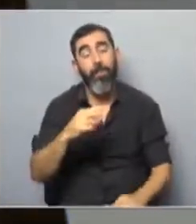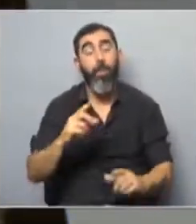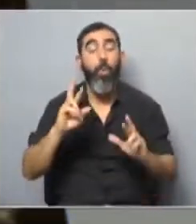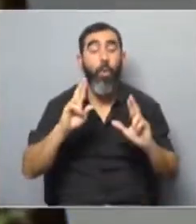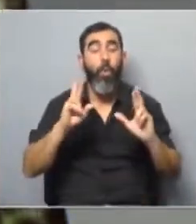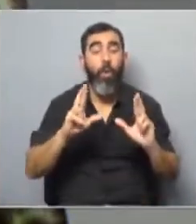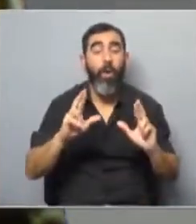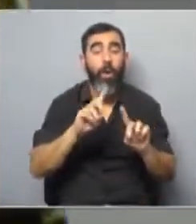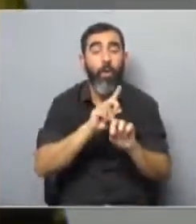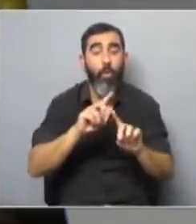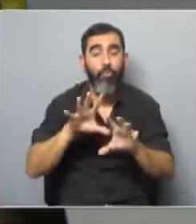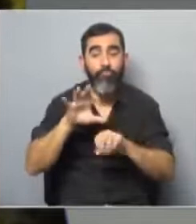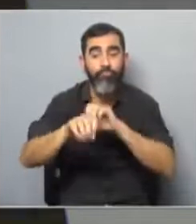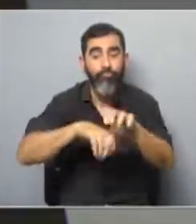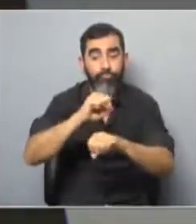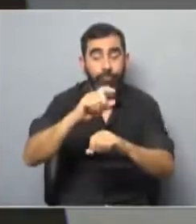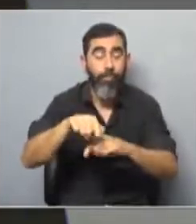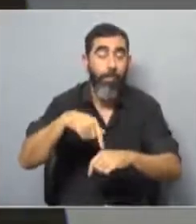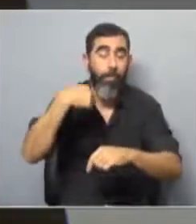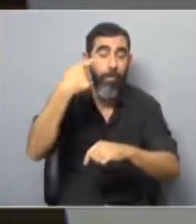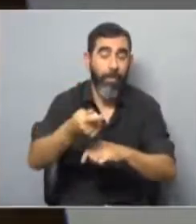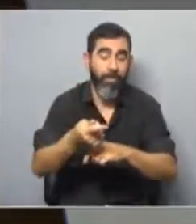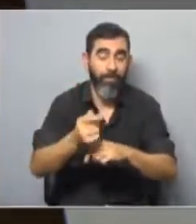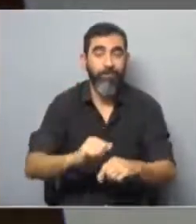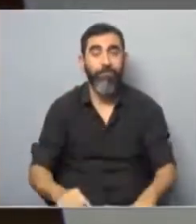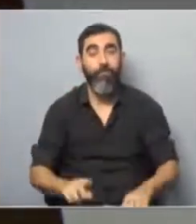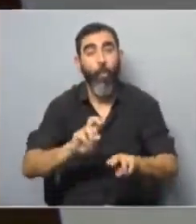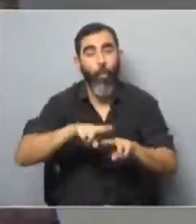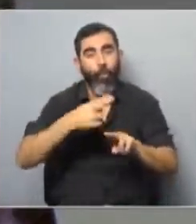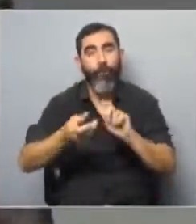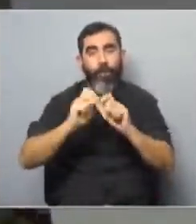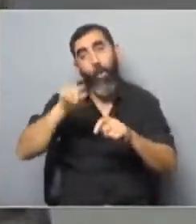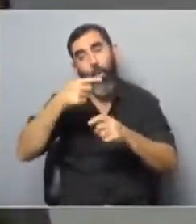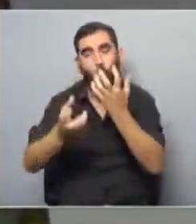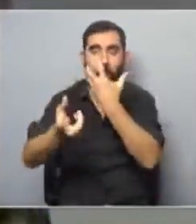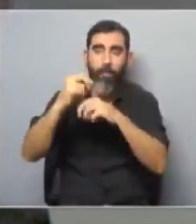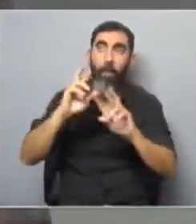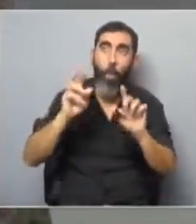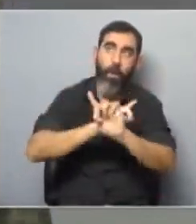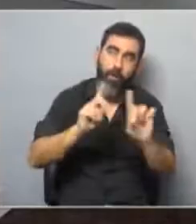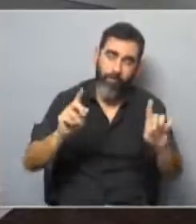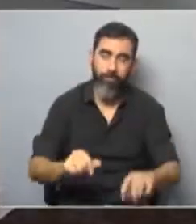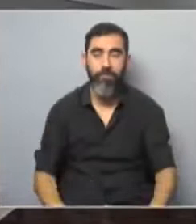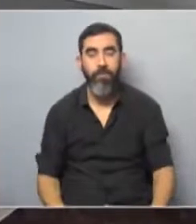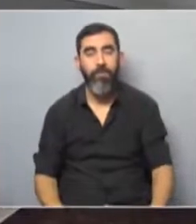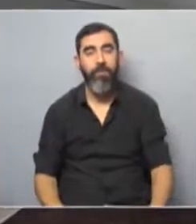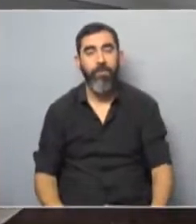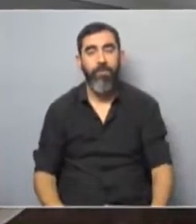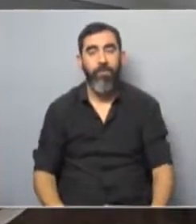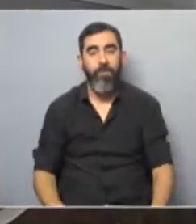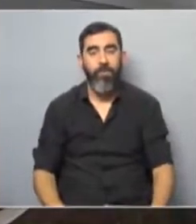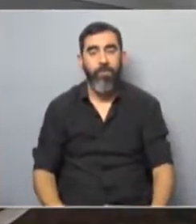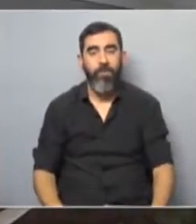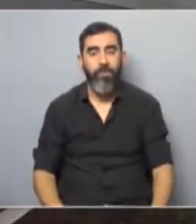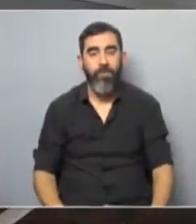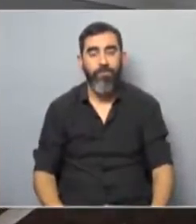que no la lleguen a ocupar el día de mañana, ¿no? Y que no tengamos que repetir esta nota con otras tantas que están ahí en Gateras. Otras que